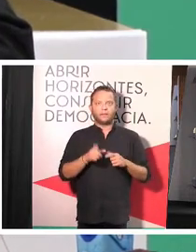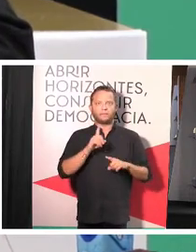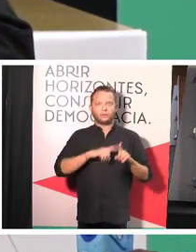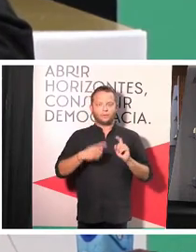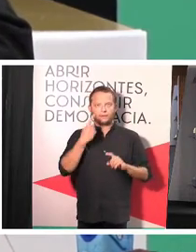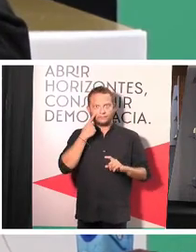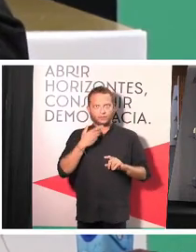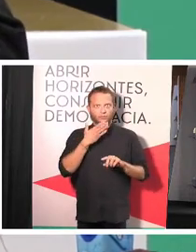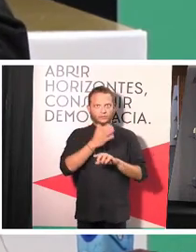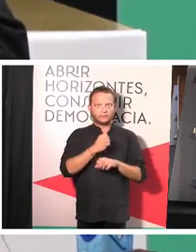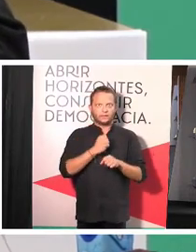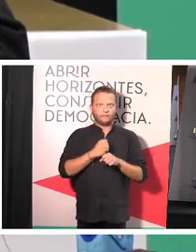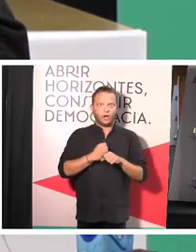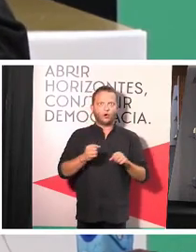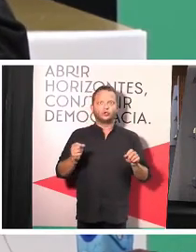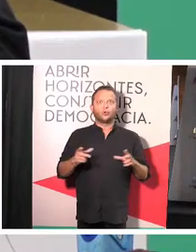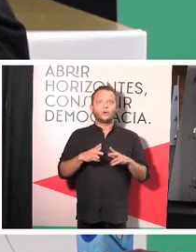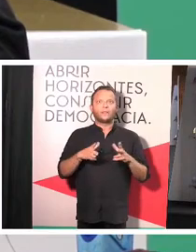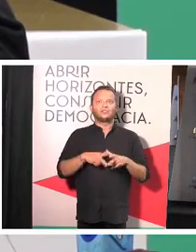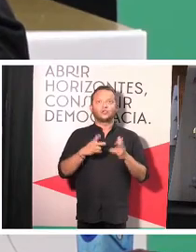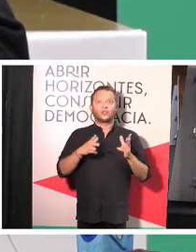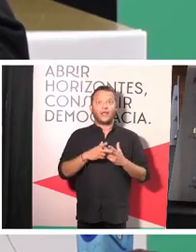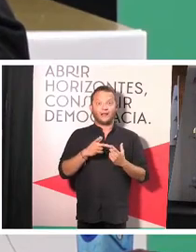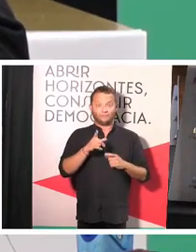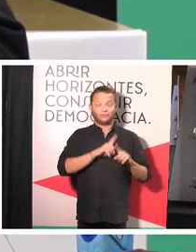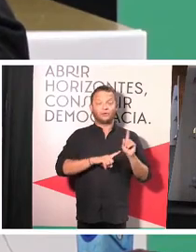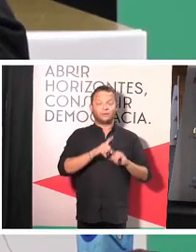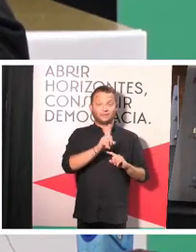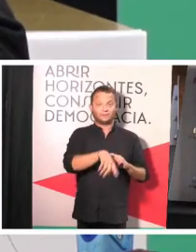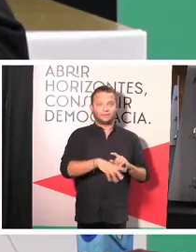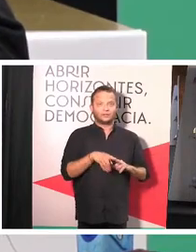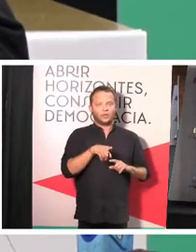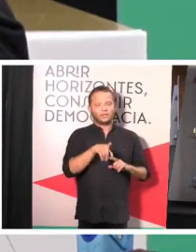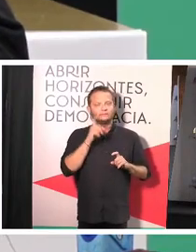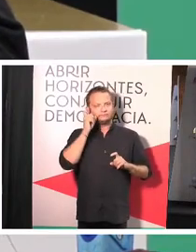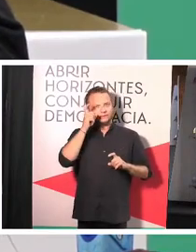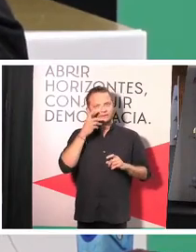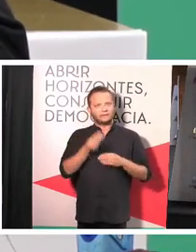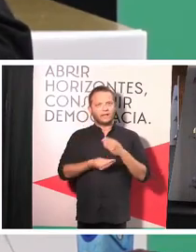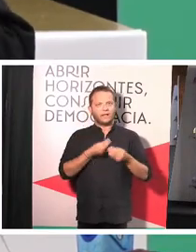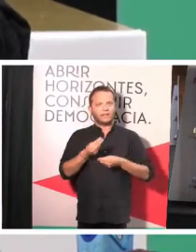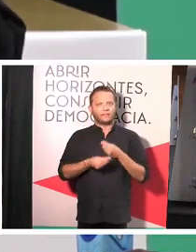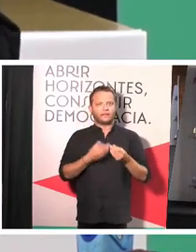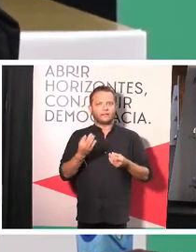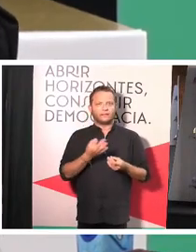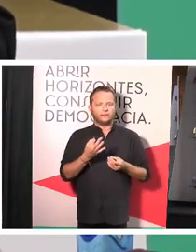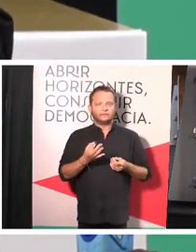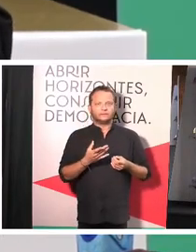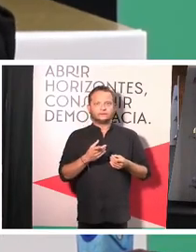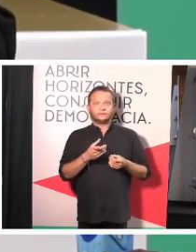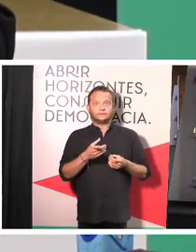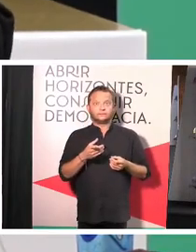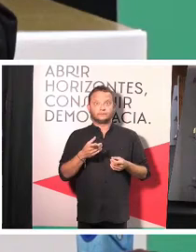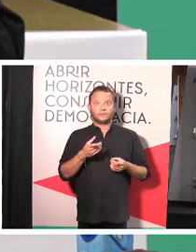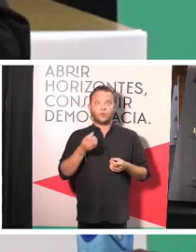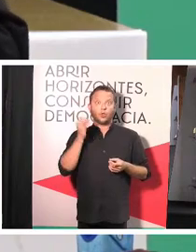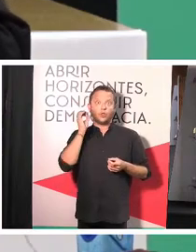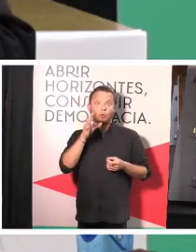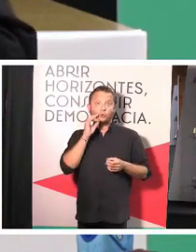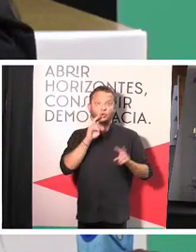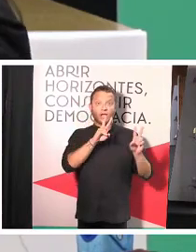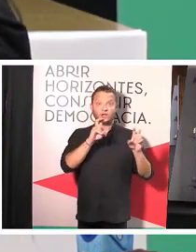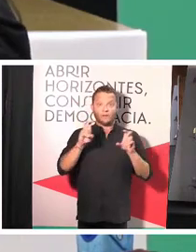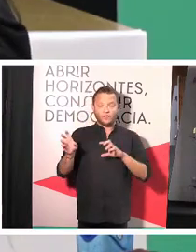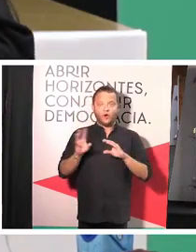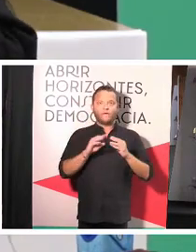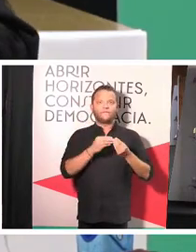con la Inspección de Trabajo y la Seguridad Social. Entonces, lo que intentan es coger de pilar el discurso de innovación y